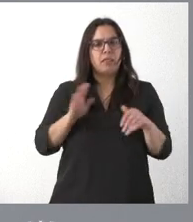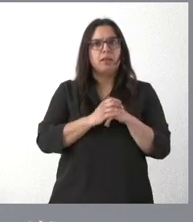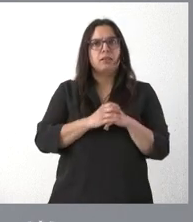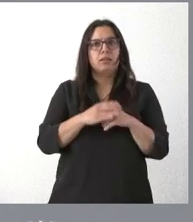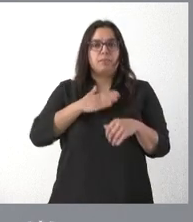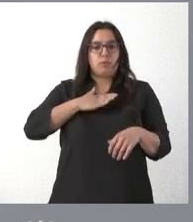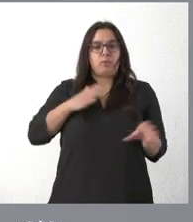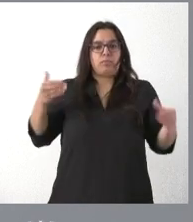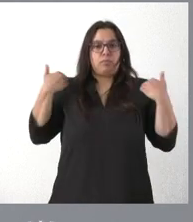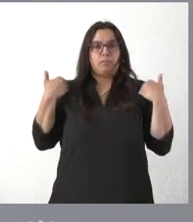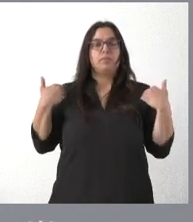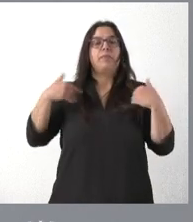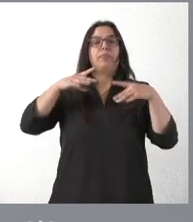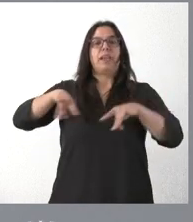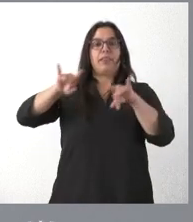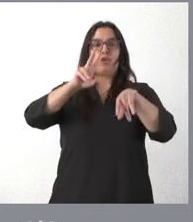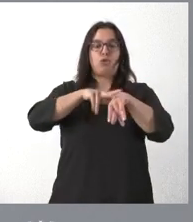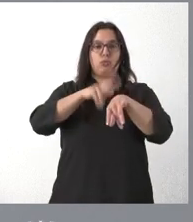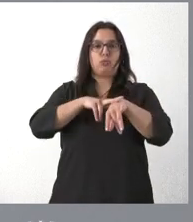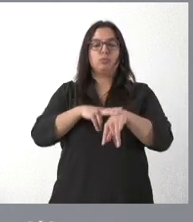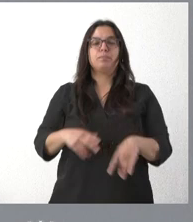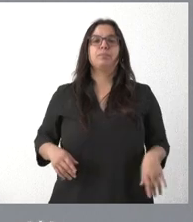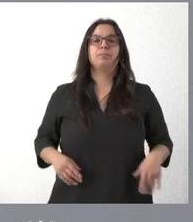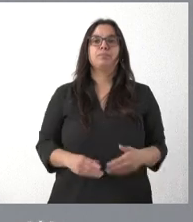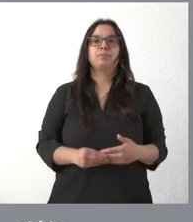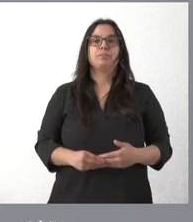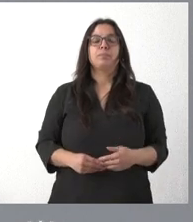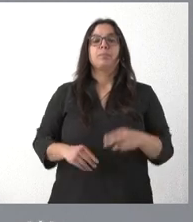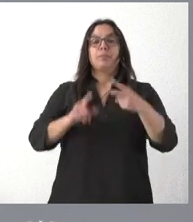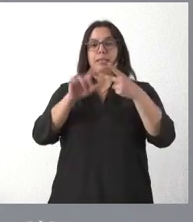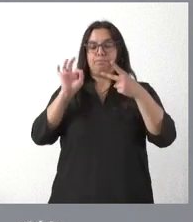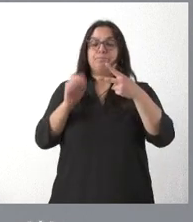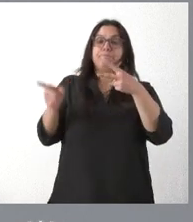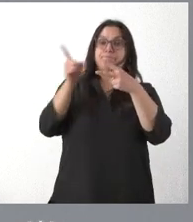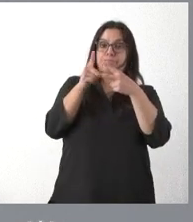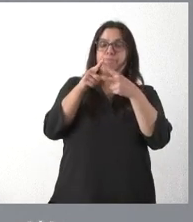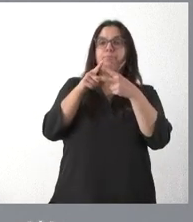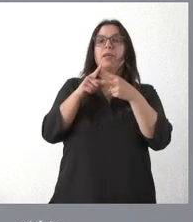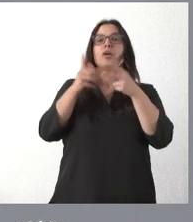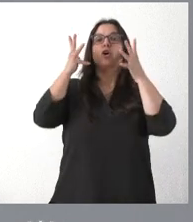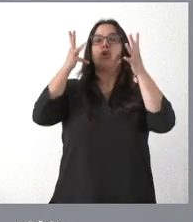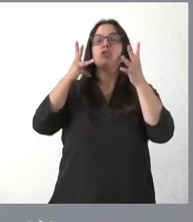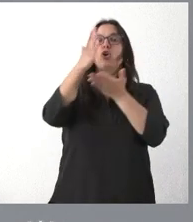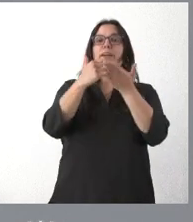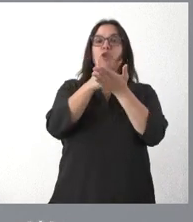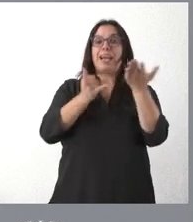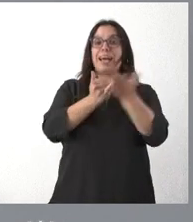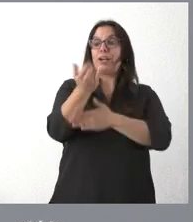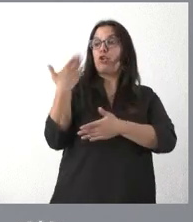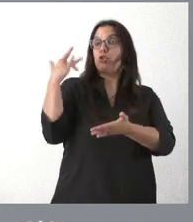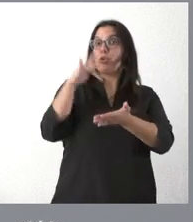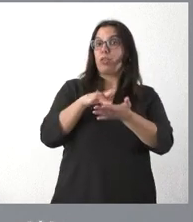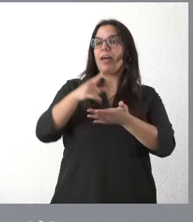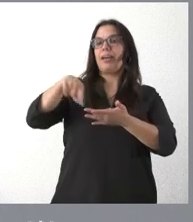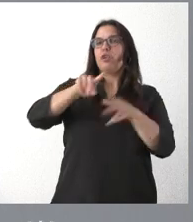ámbito de trabajo de la propia delegación territorial de la junta en cada una de las provincias sobre el primero de los aspectos el consejo regional Agrario el otro día planteó una